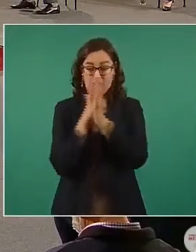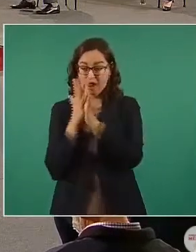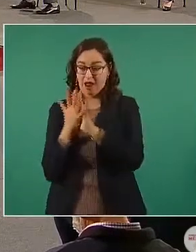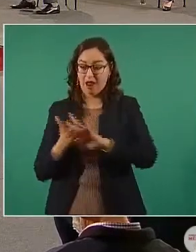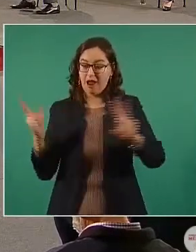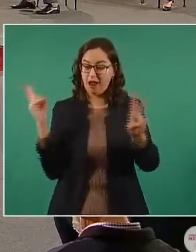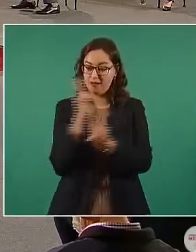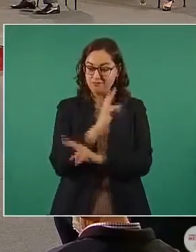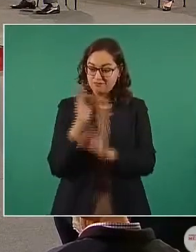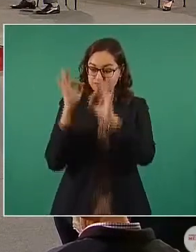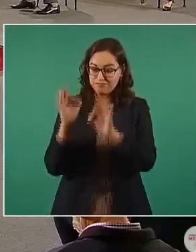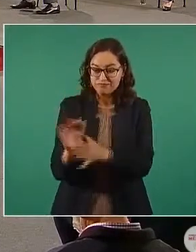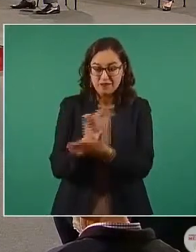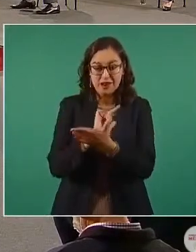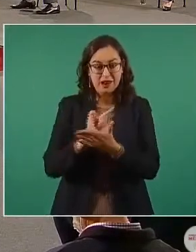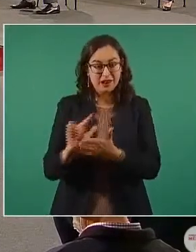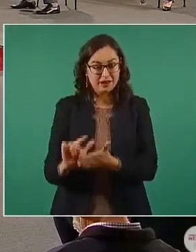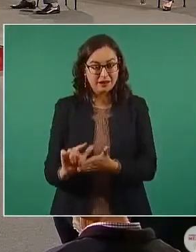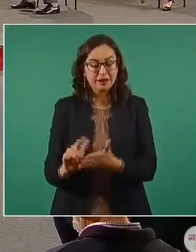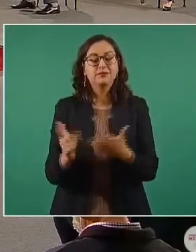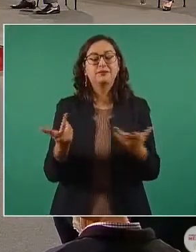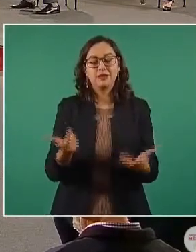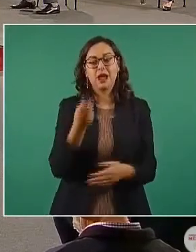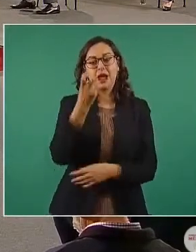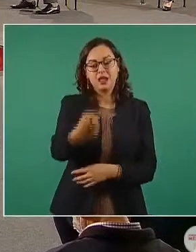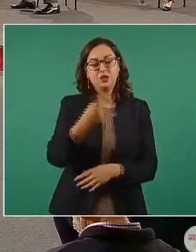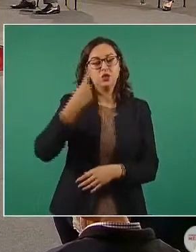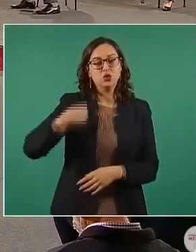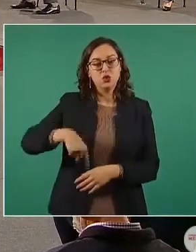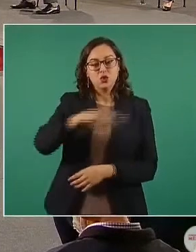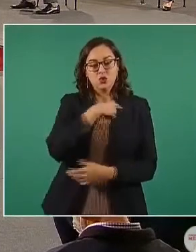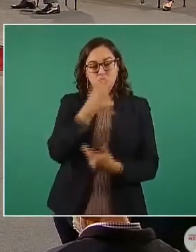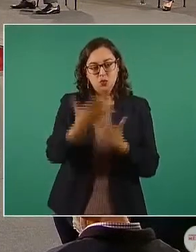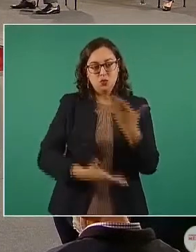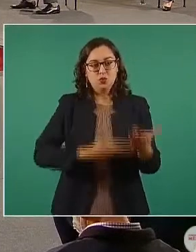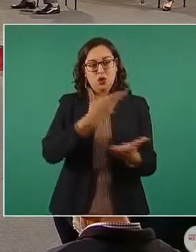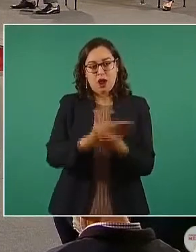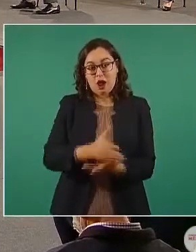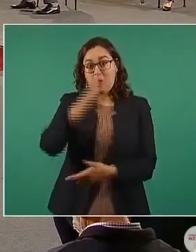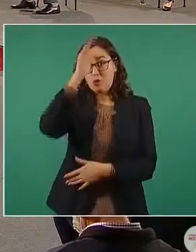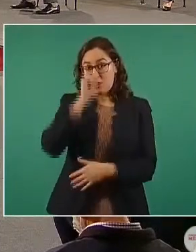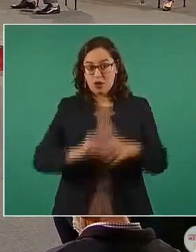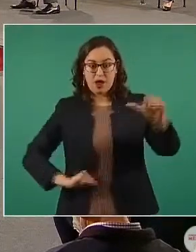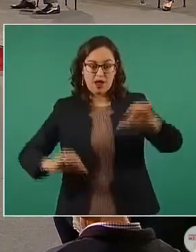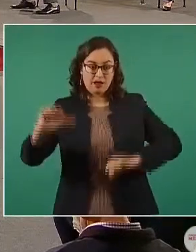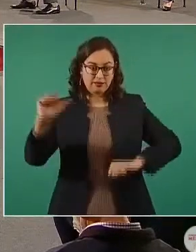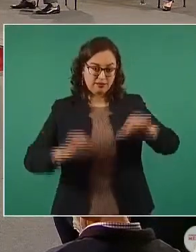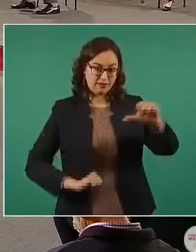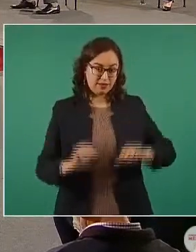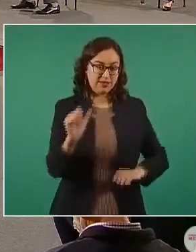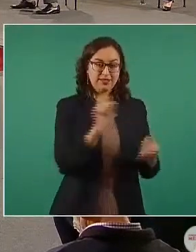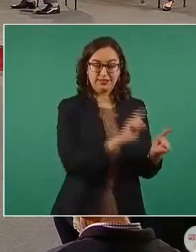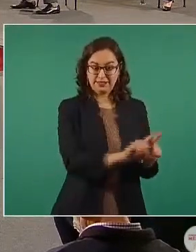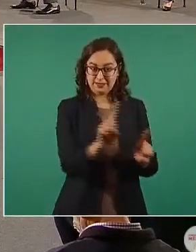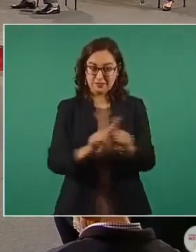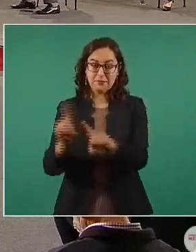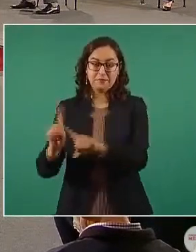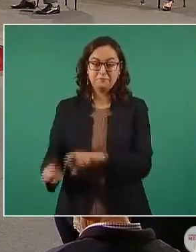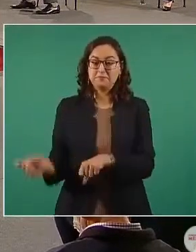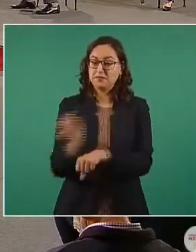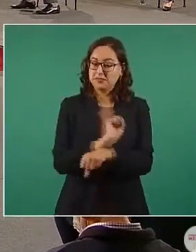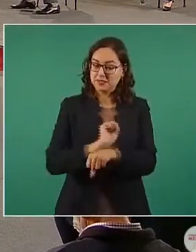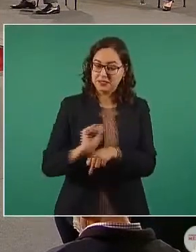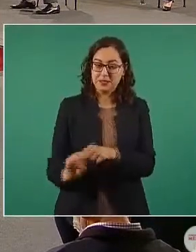este planteamiento queremos, en este convenio, hacer varias cosas lúdicas de manera muy sencilla, pero que nos permiten